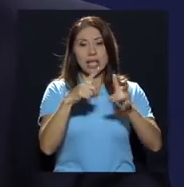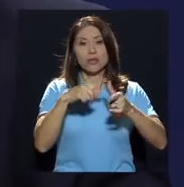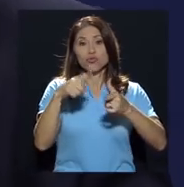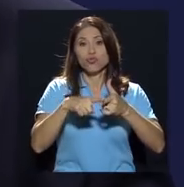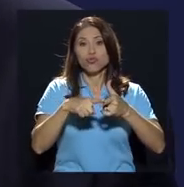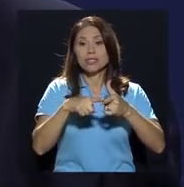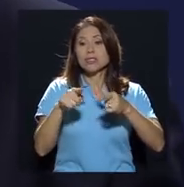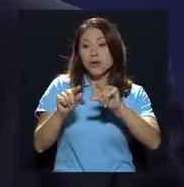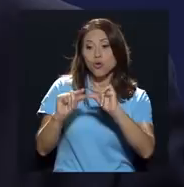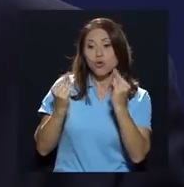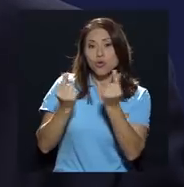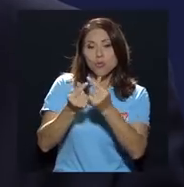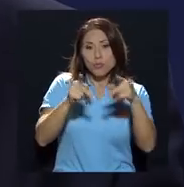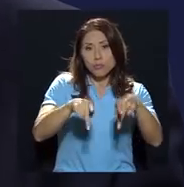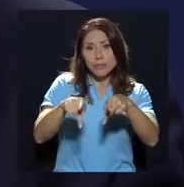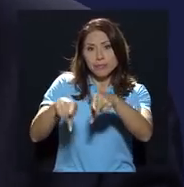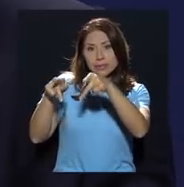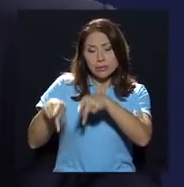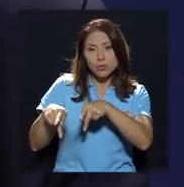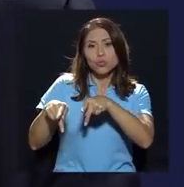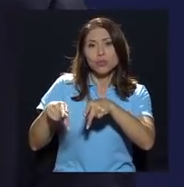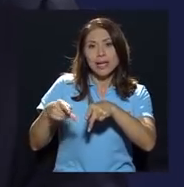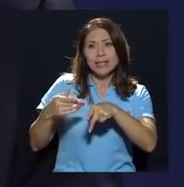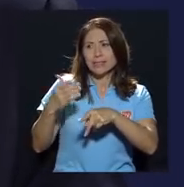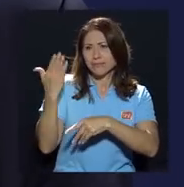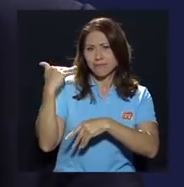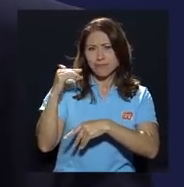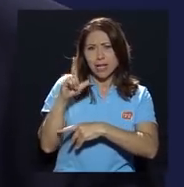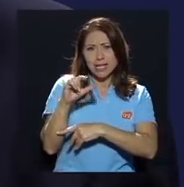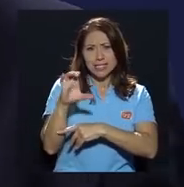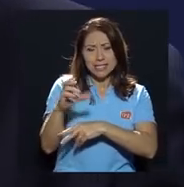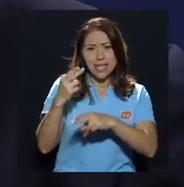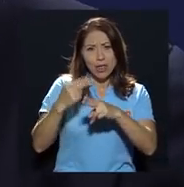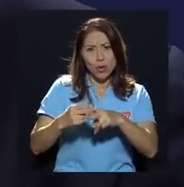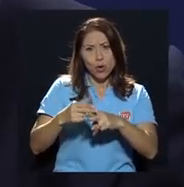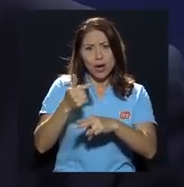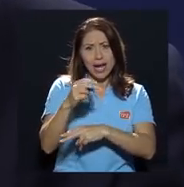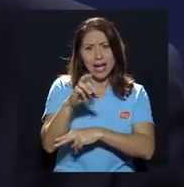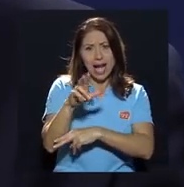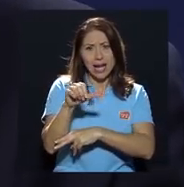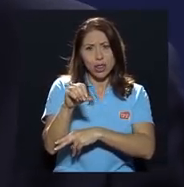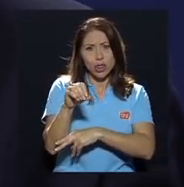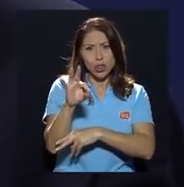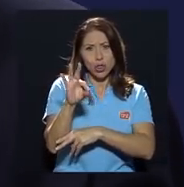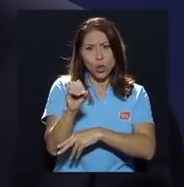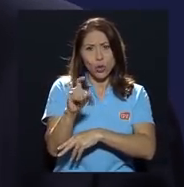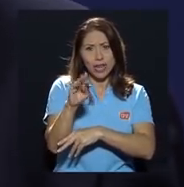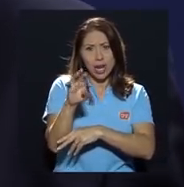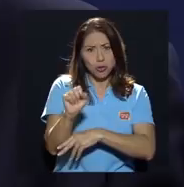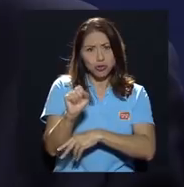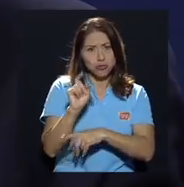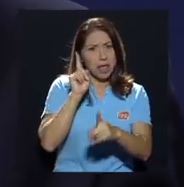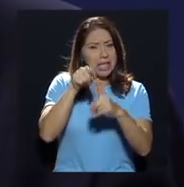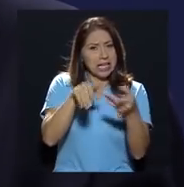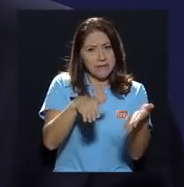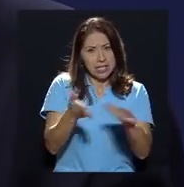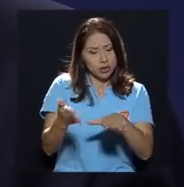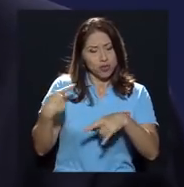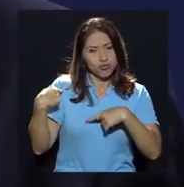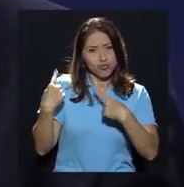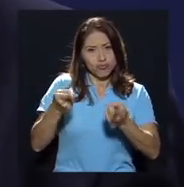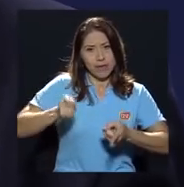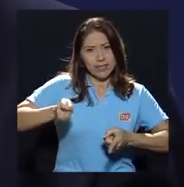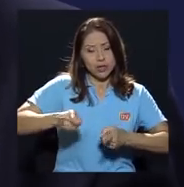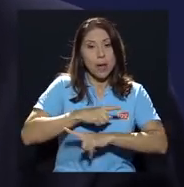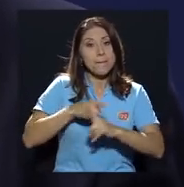entonces un grupo de personas en aquel momento el licenciado gerardo creo fue su abogado hasta que falleció recurren ante